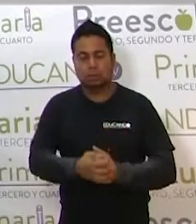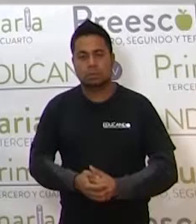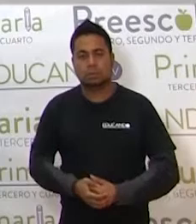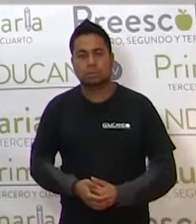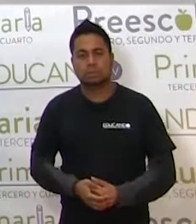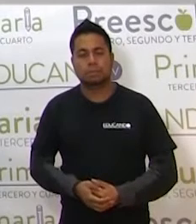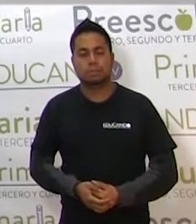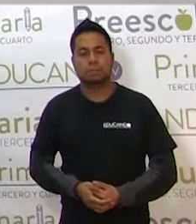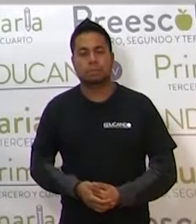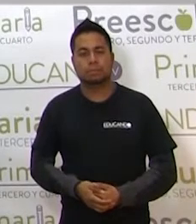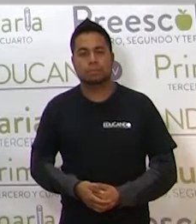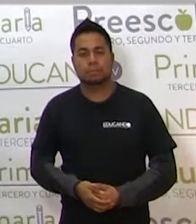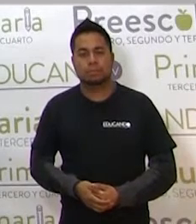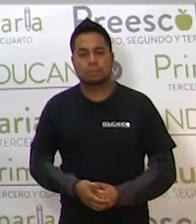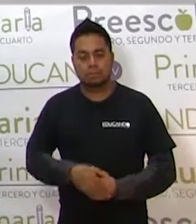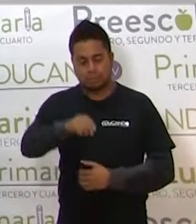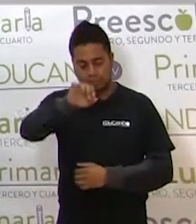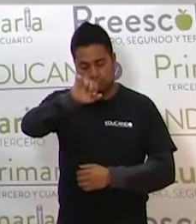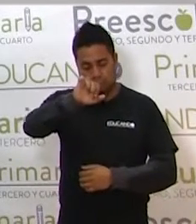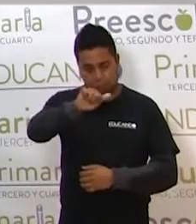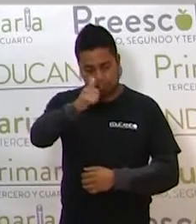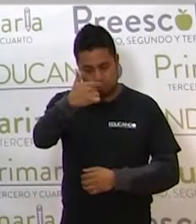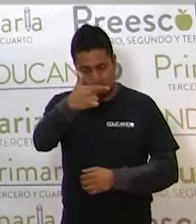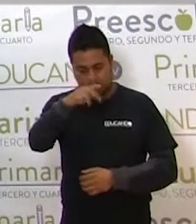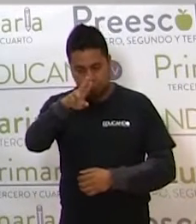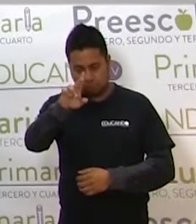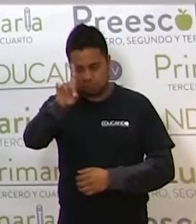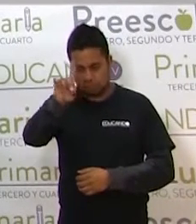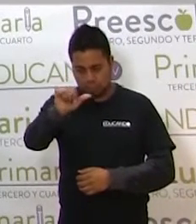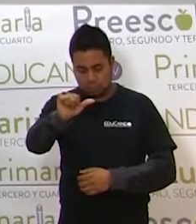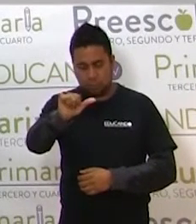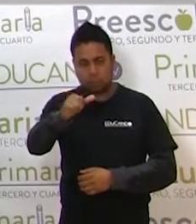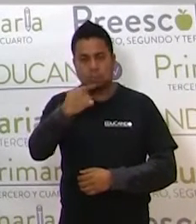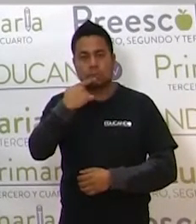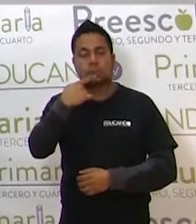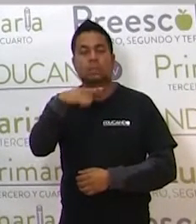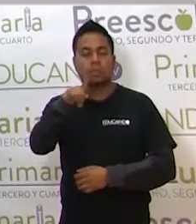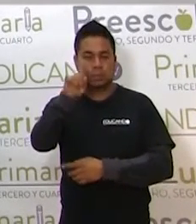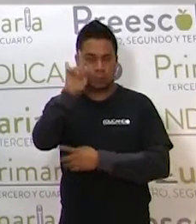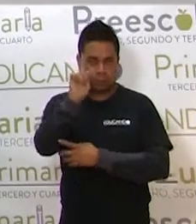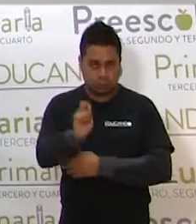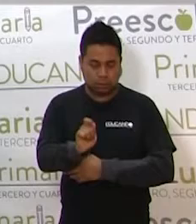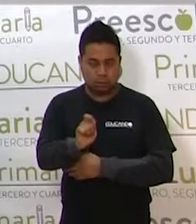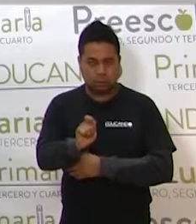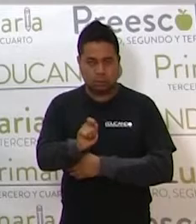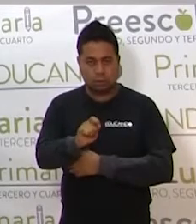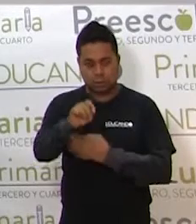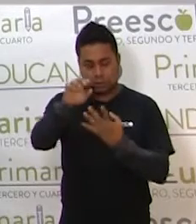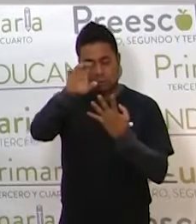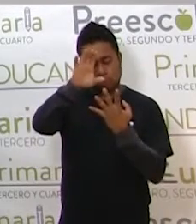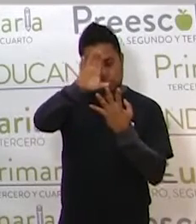una palabra aguda porque dice que es acá